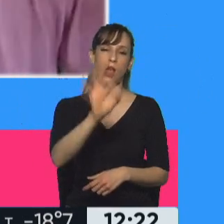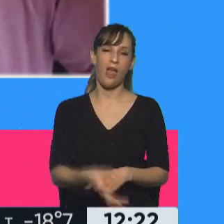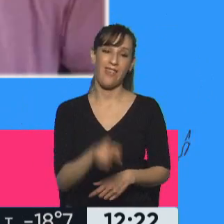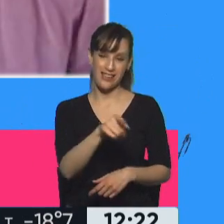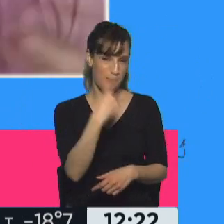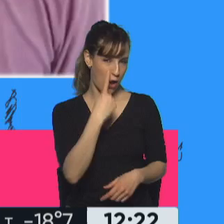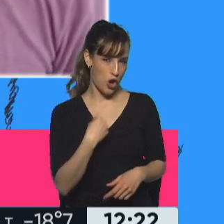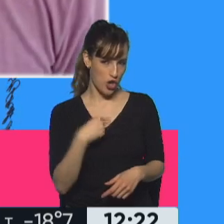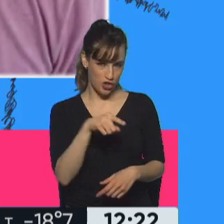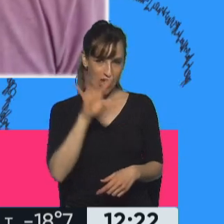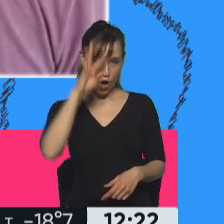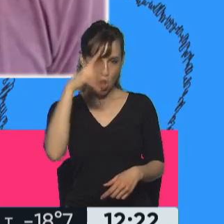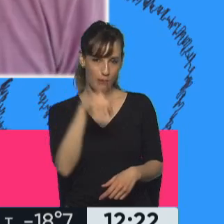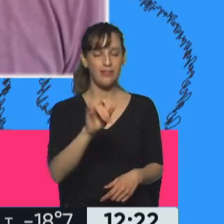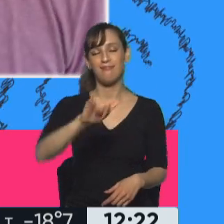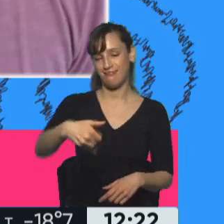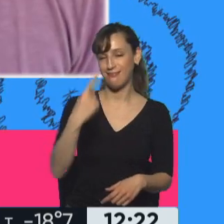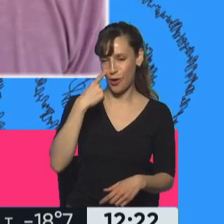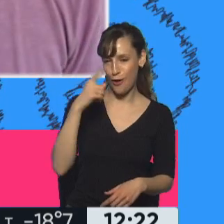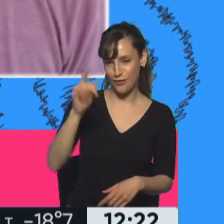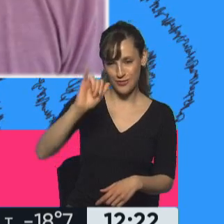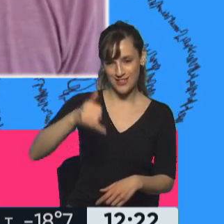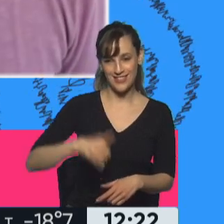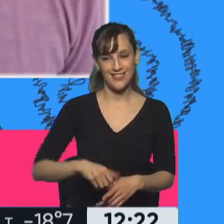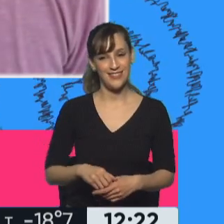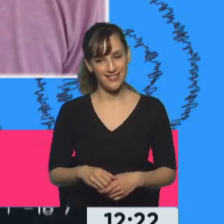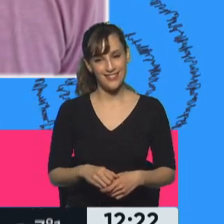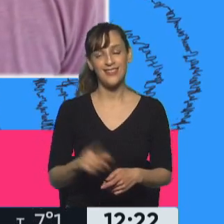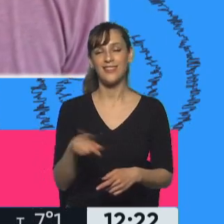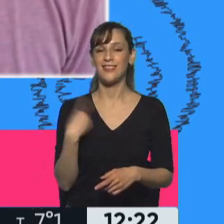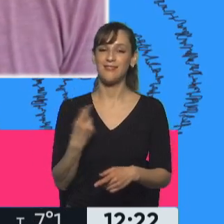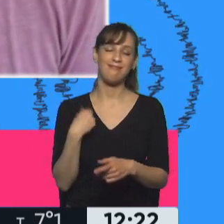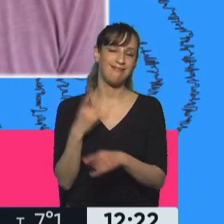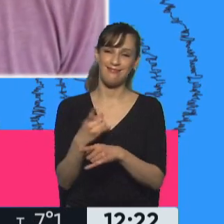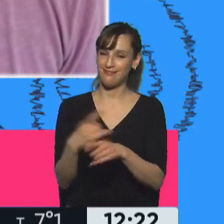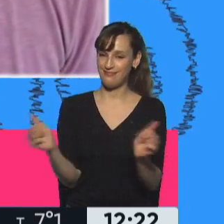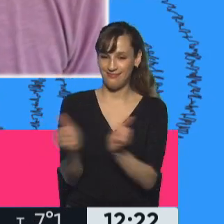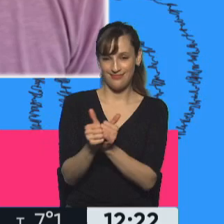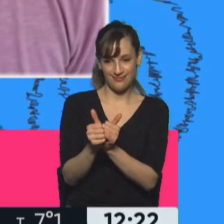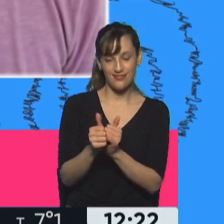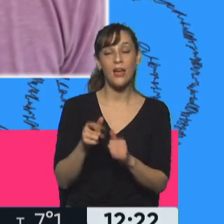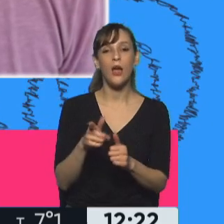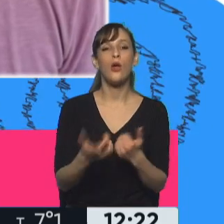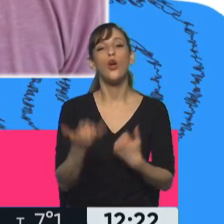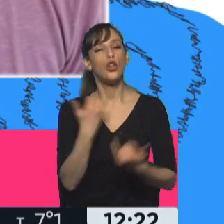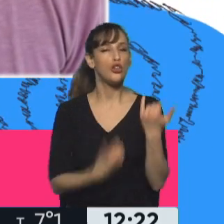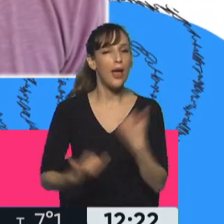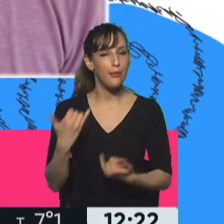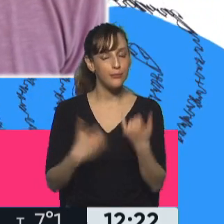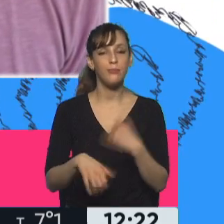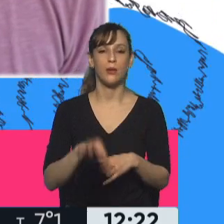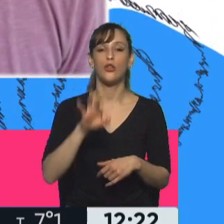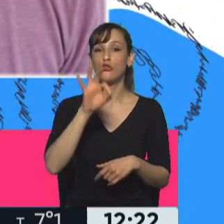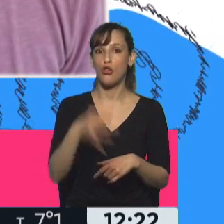y mi taller, es Romy. Sí, es verdad, es verdad. Y venimos acompañándonos juntos. Escúchame, Diego, yo sé que siempre le diste